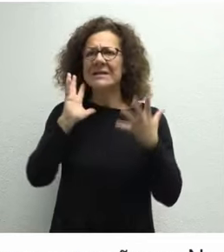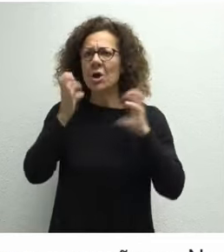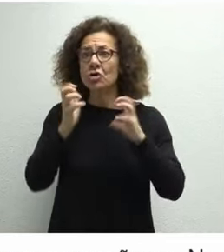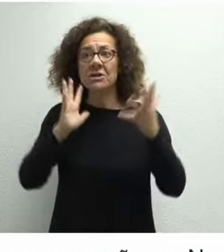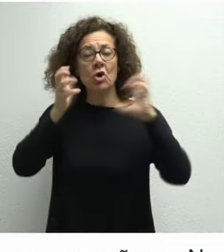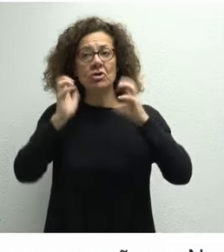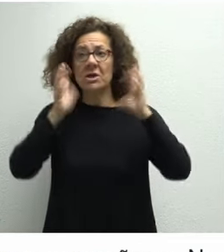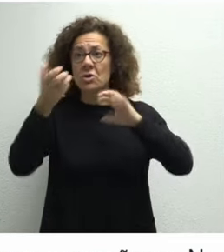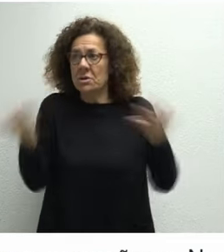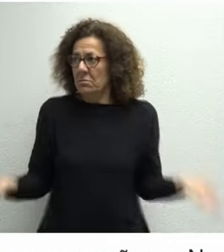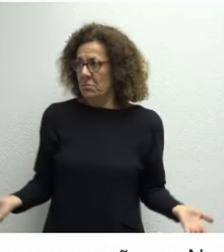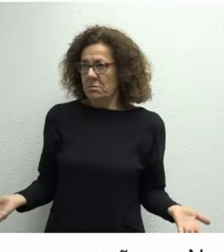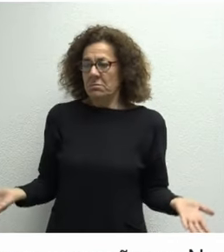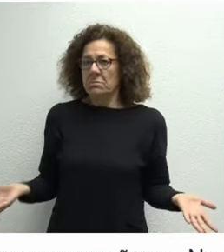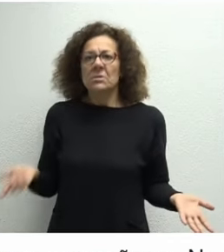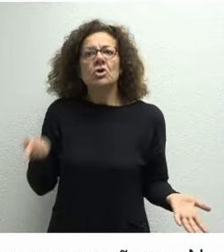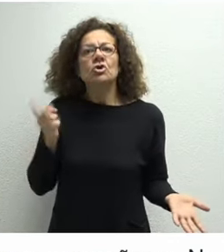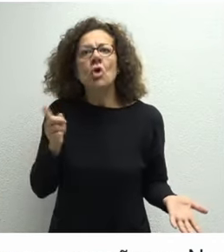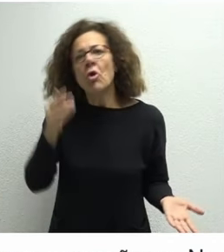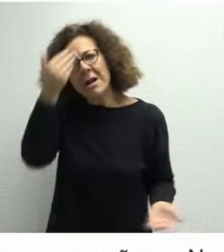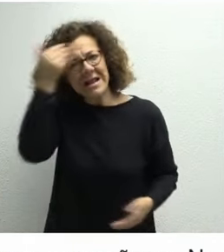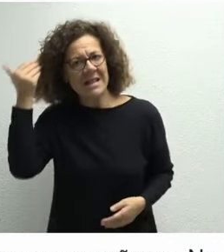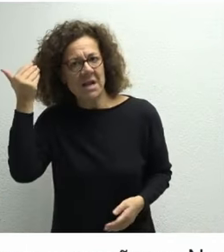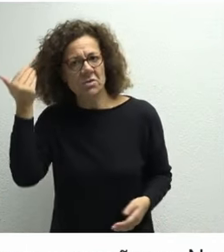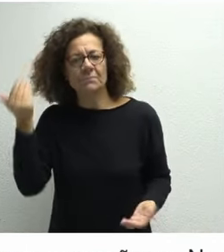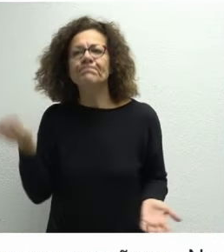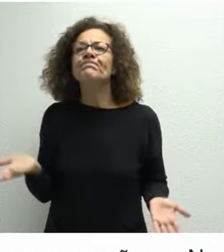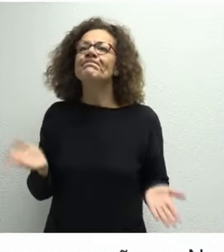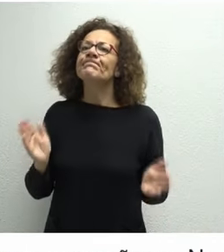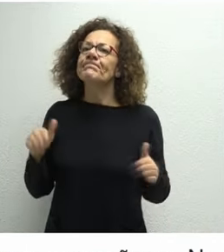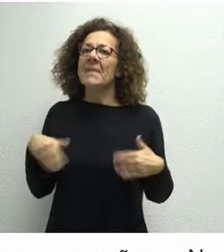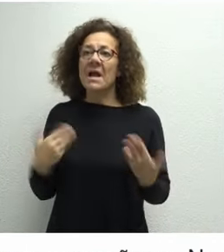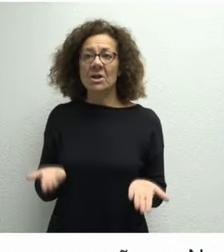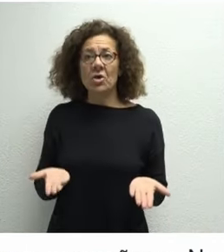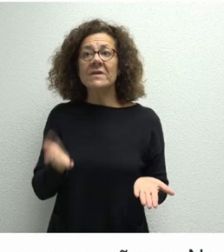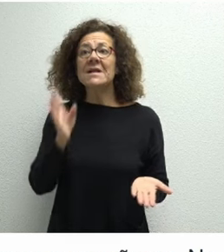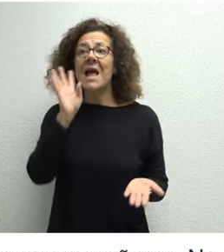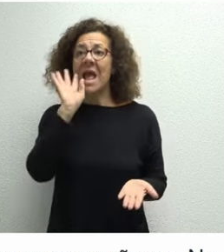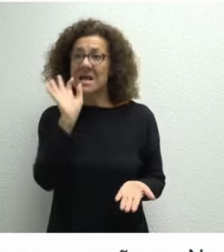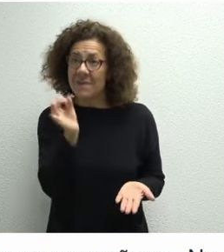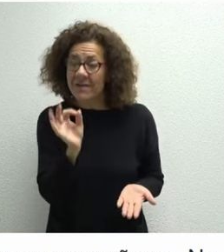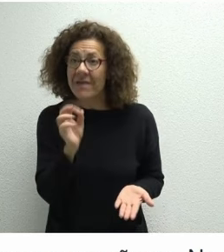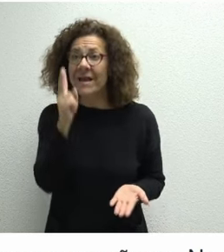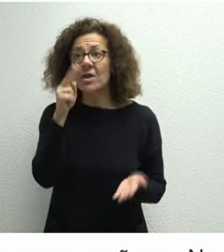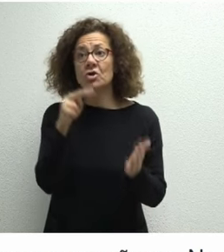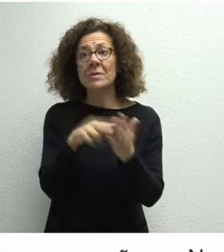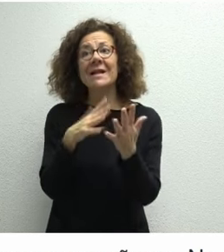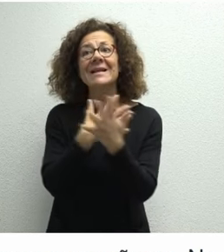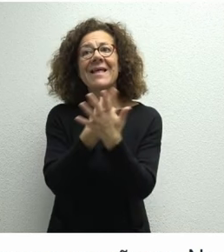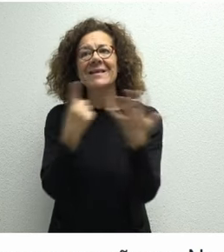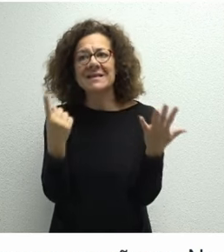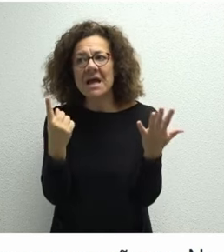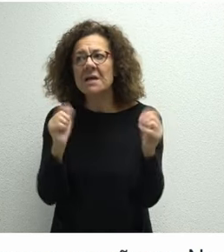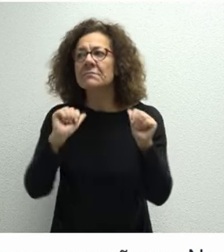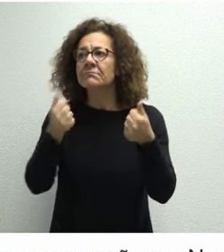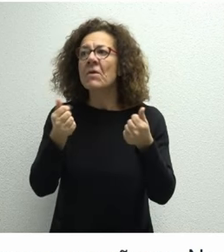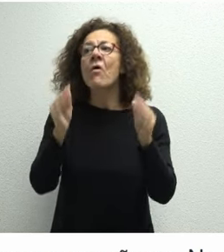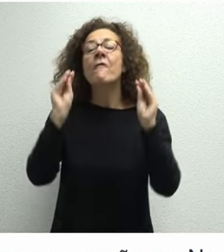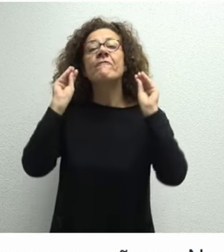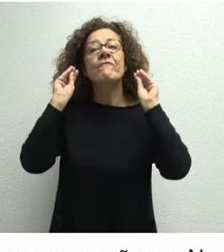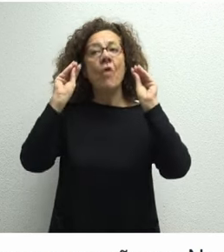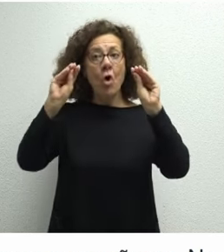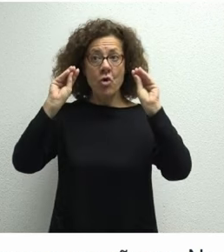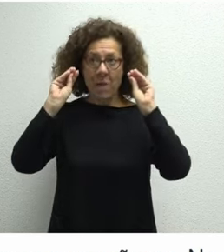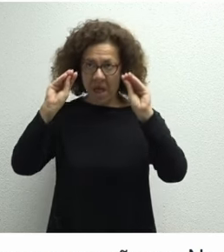mucho si no era solo retraso mental entonces bueno Es verdad que desde 201 16 pues se hizo formación